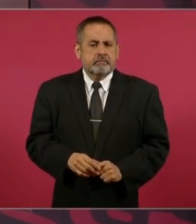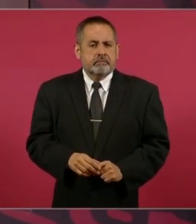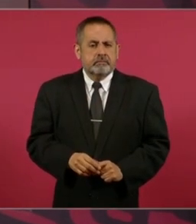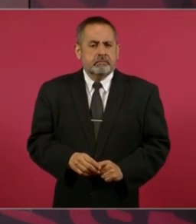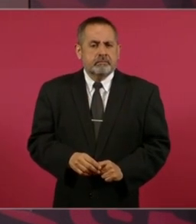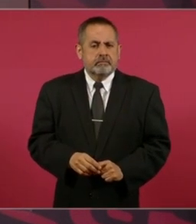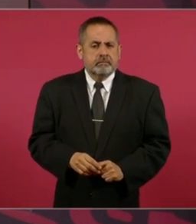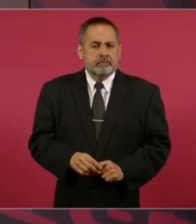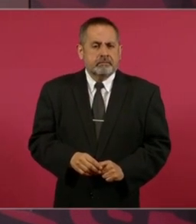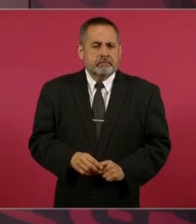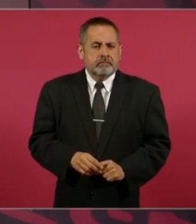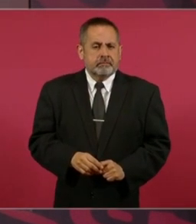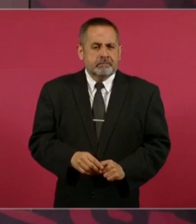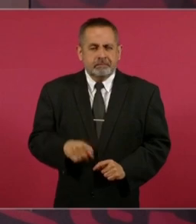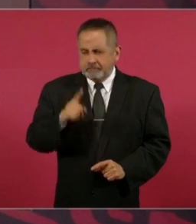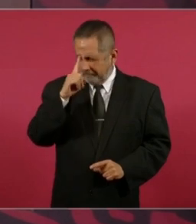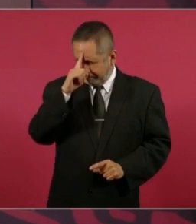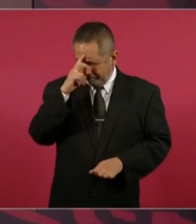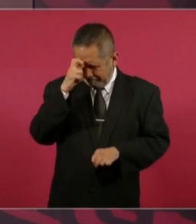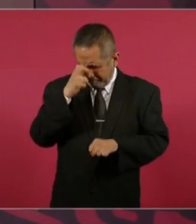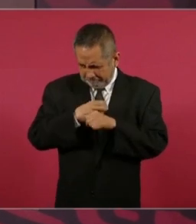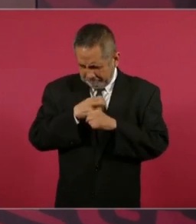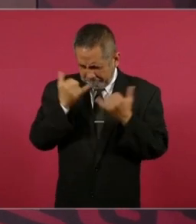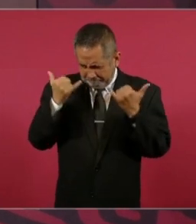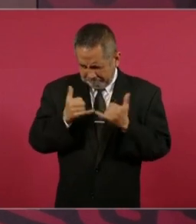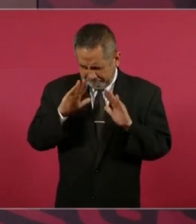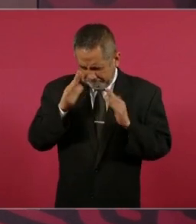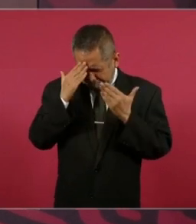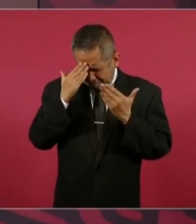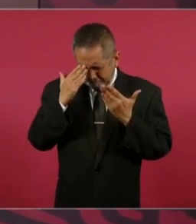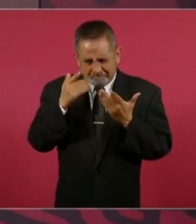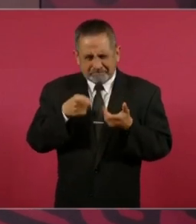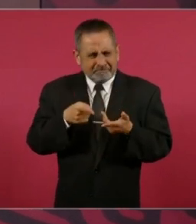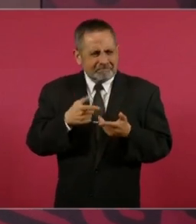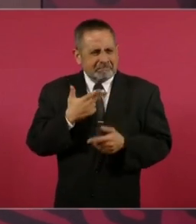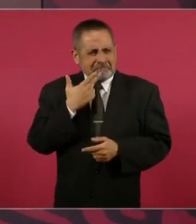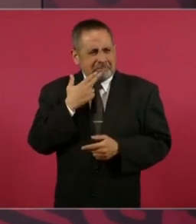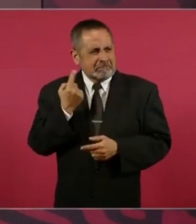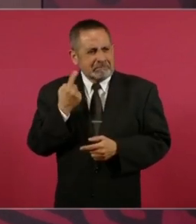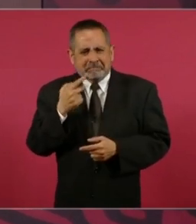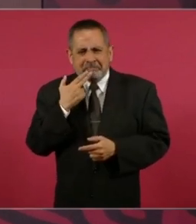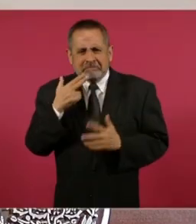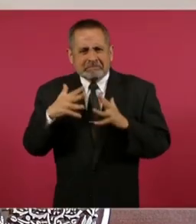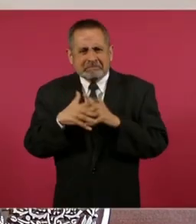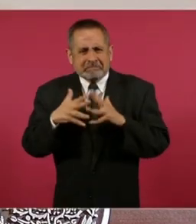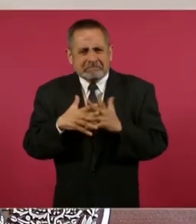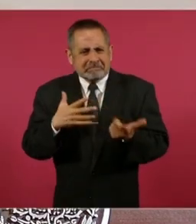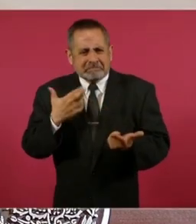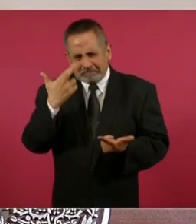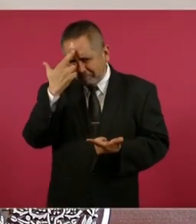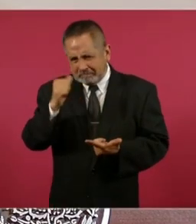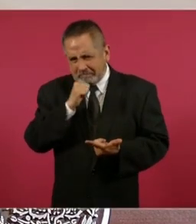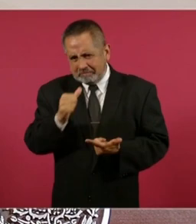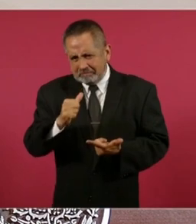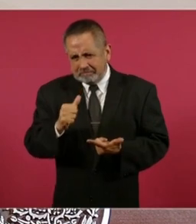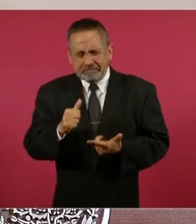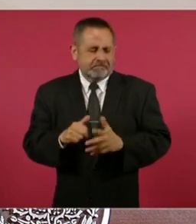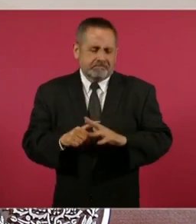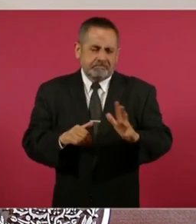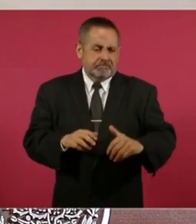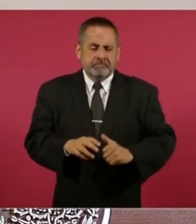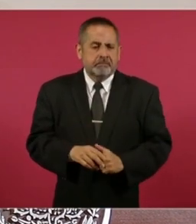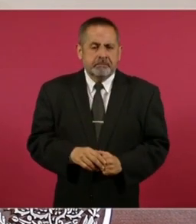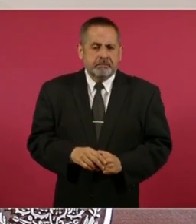eh la irracionalidad de la guerra y la